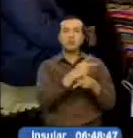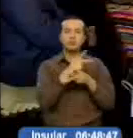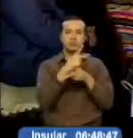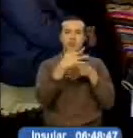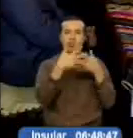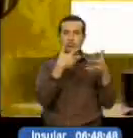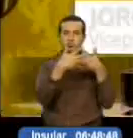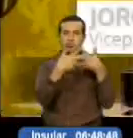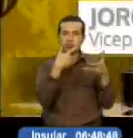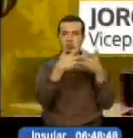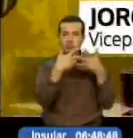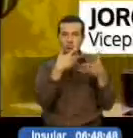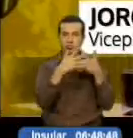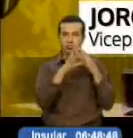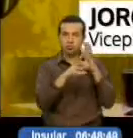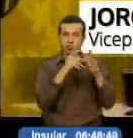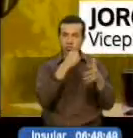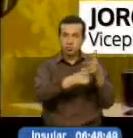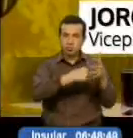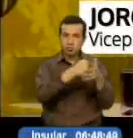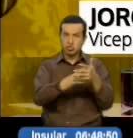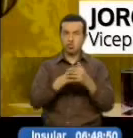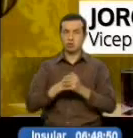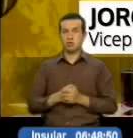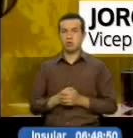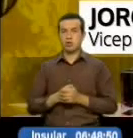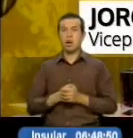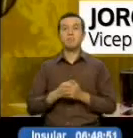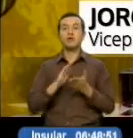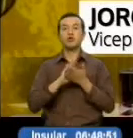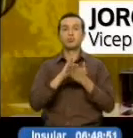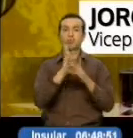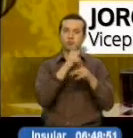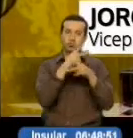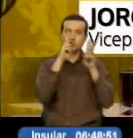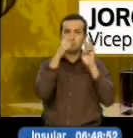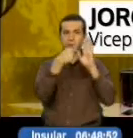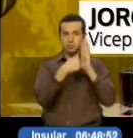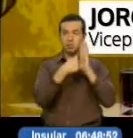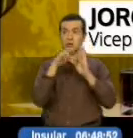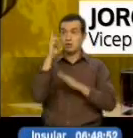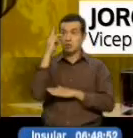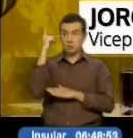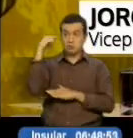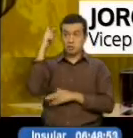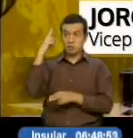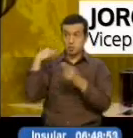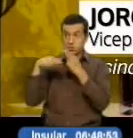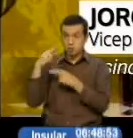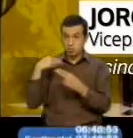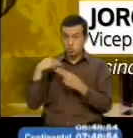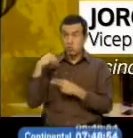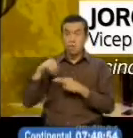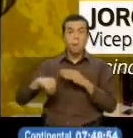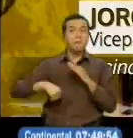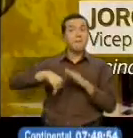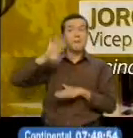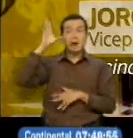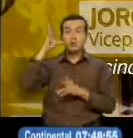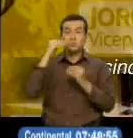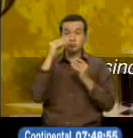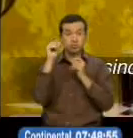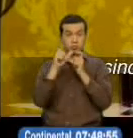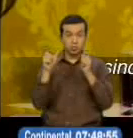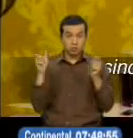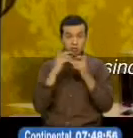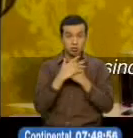de la República. Es que no solamente seamos 16 millones de emprendedores, sino que una gran parte